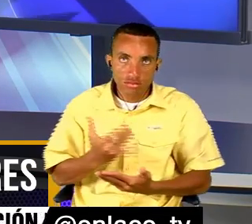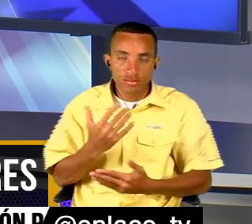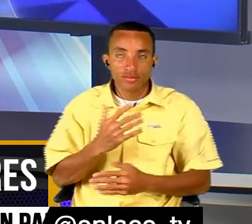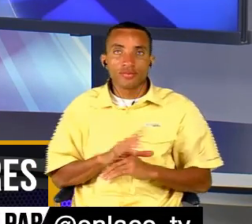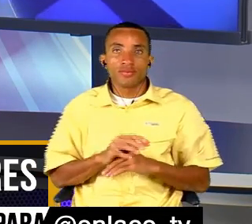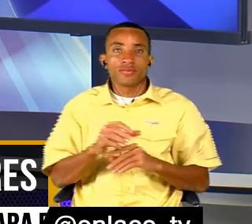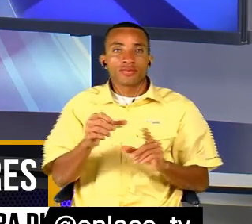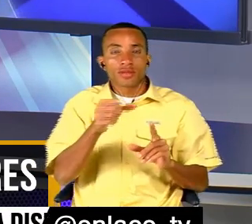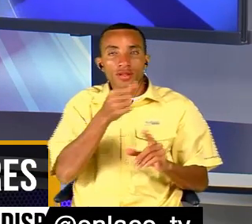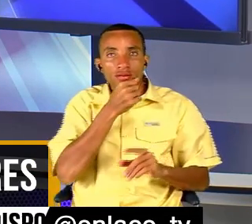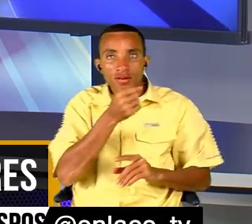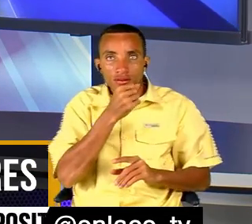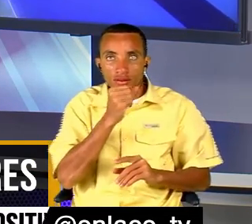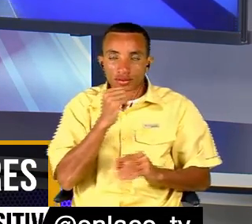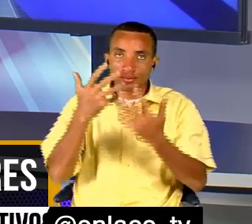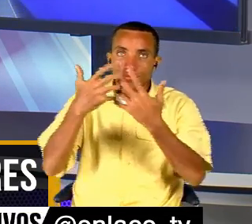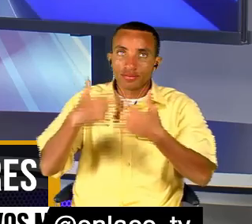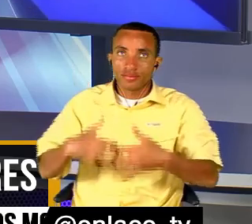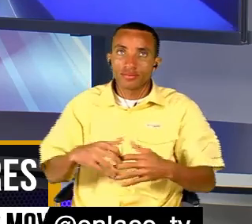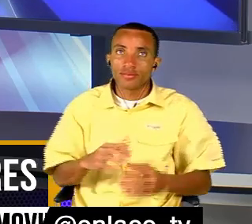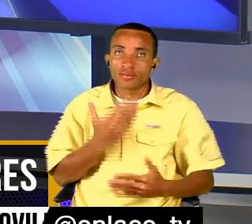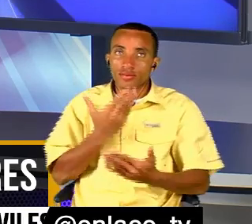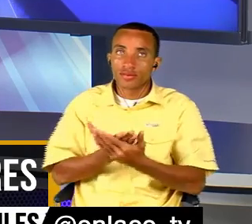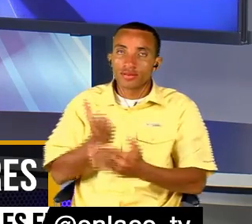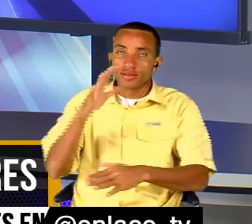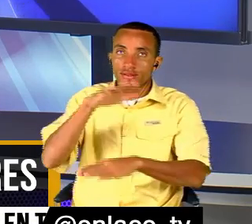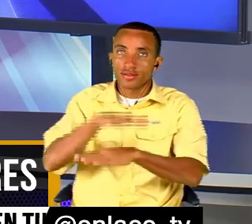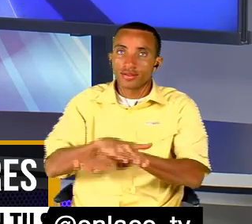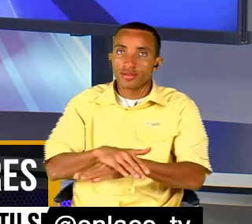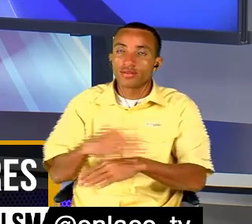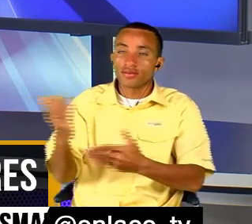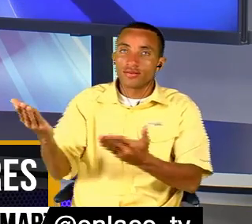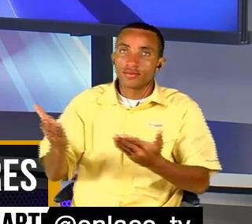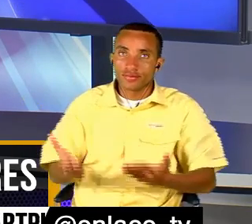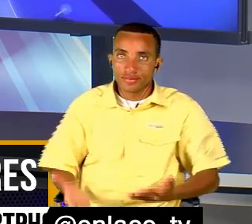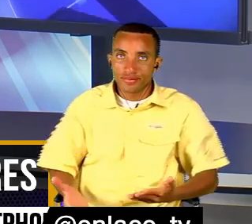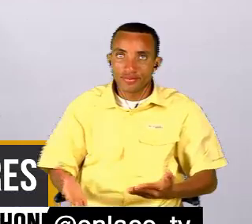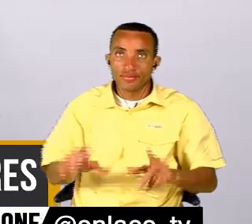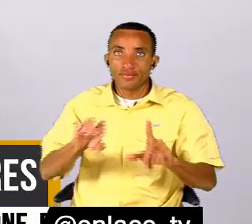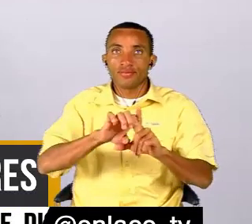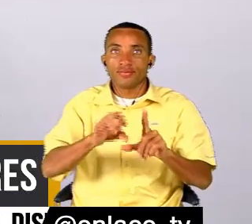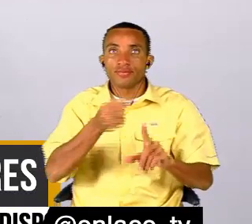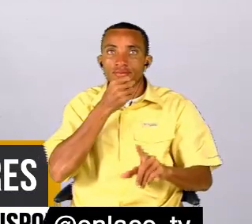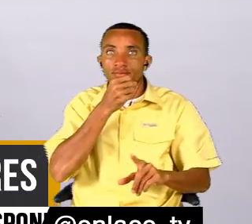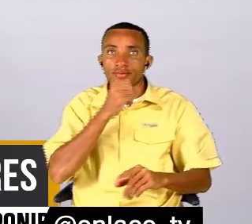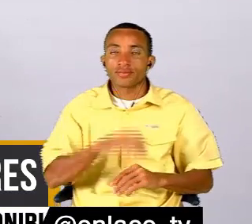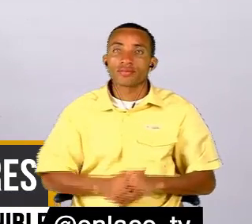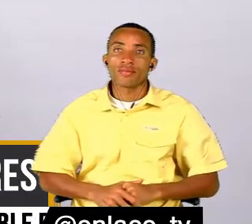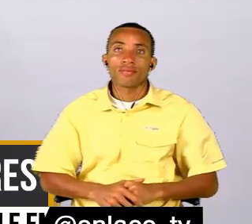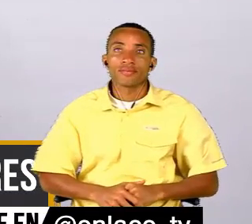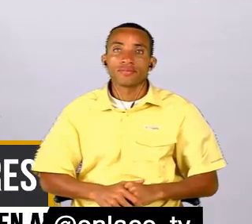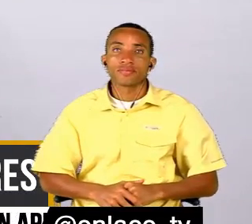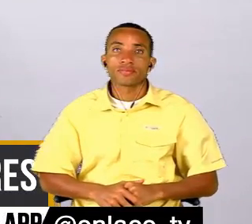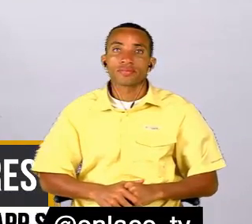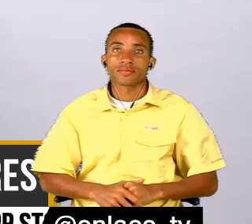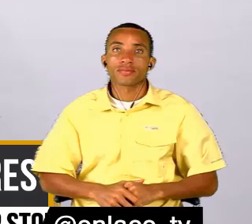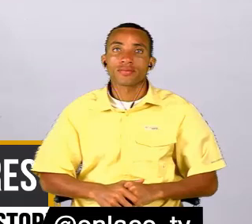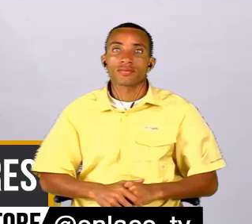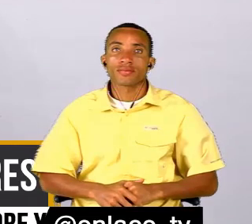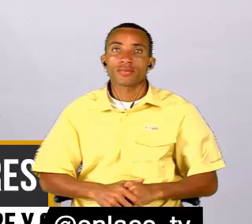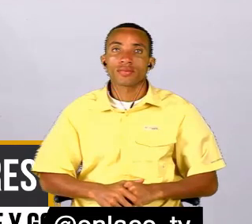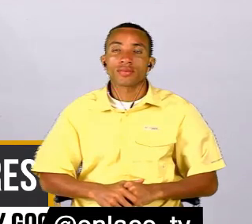este reconocimiento. Muy buenas tardes para usted. Bienvenido a Enlace Noticias. Gracias, Araín. Bueno,